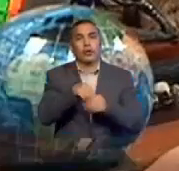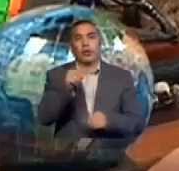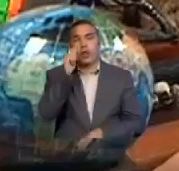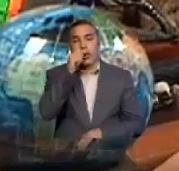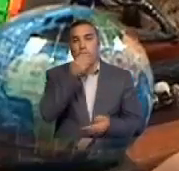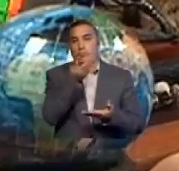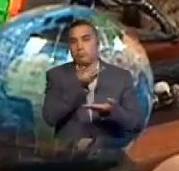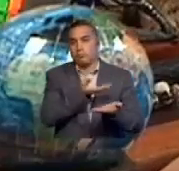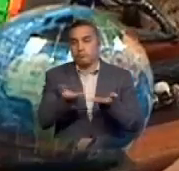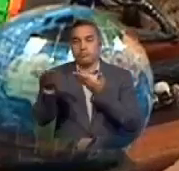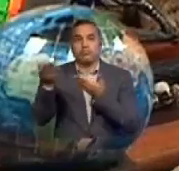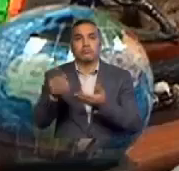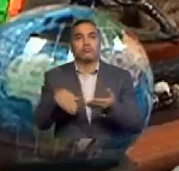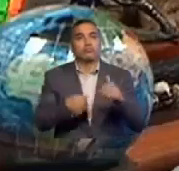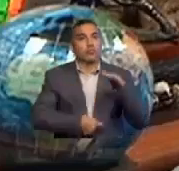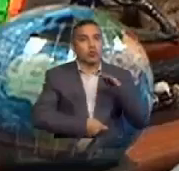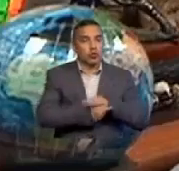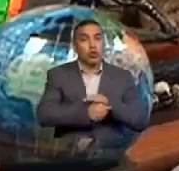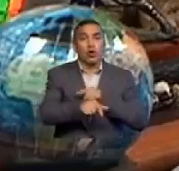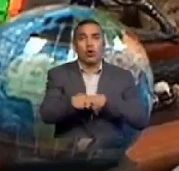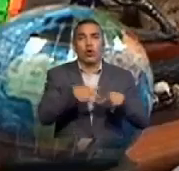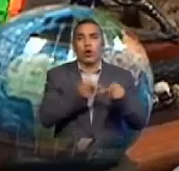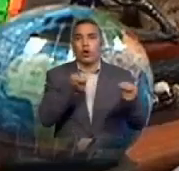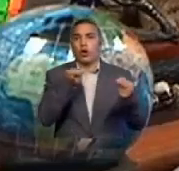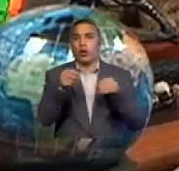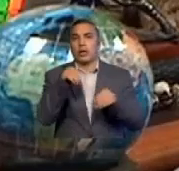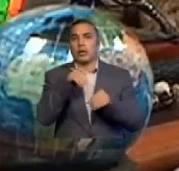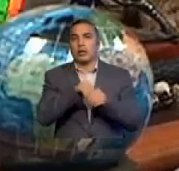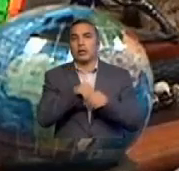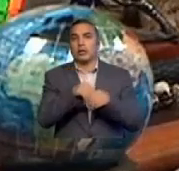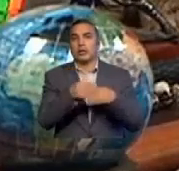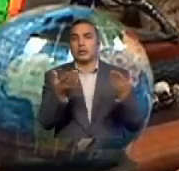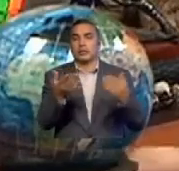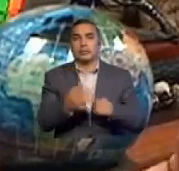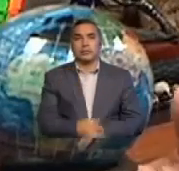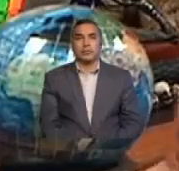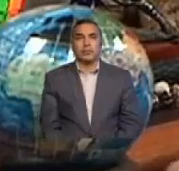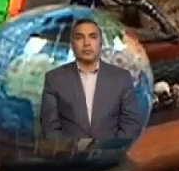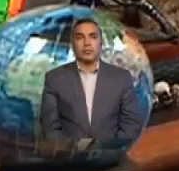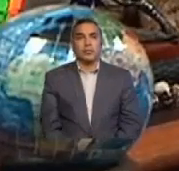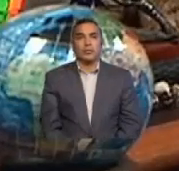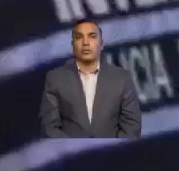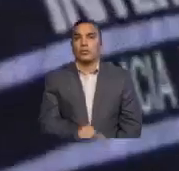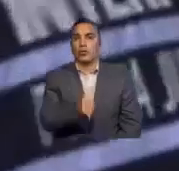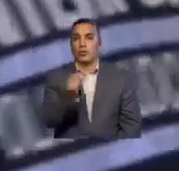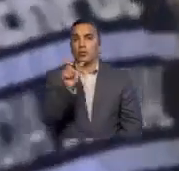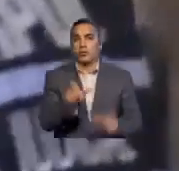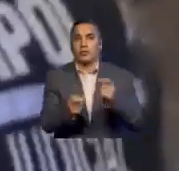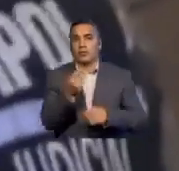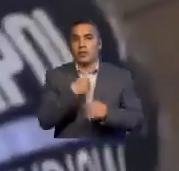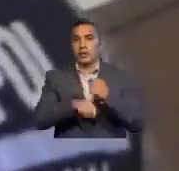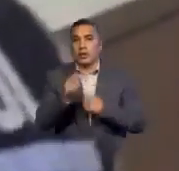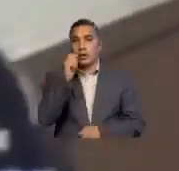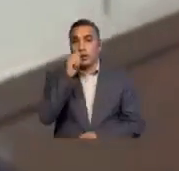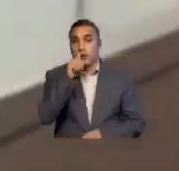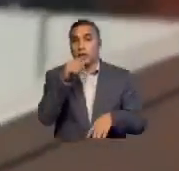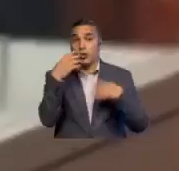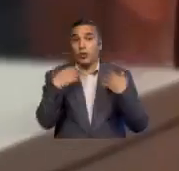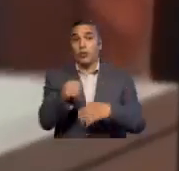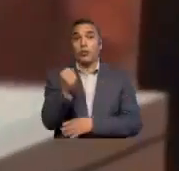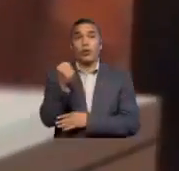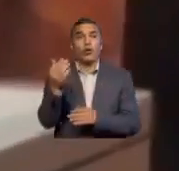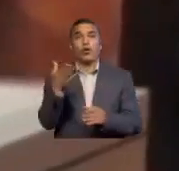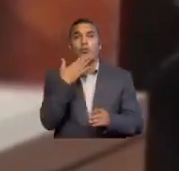movilidad, los centros de acopio, controle la zona de presencia de otros carteles. Su poder forjado a base